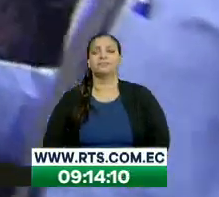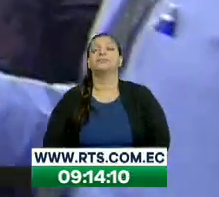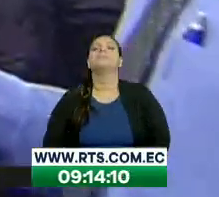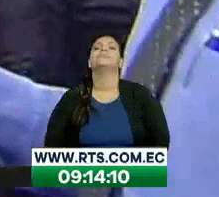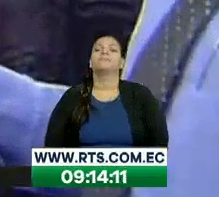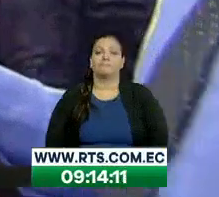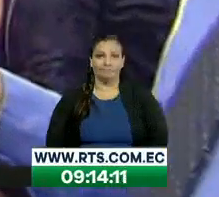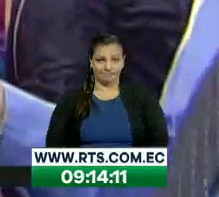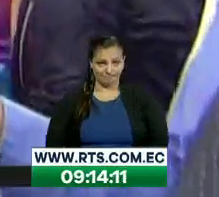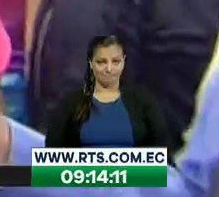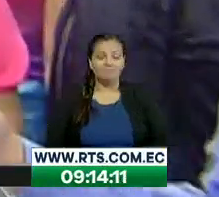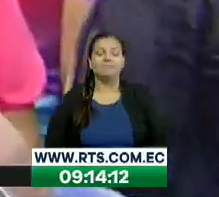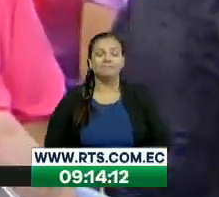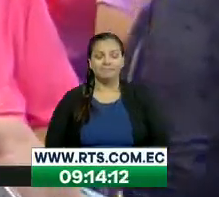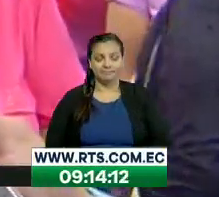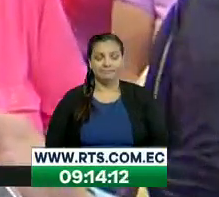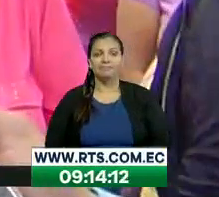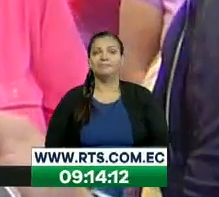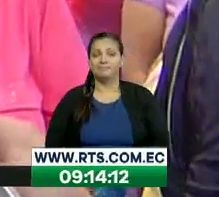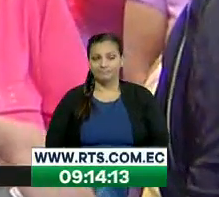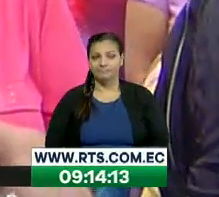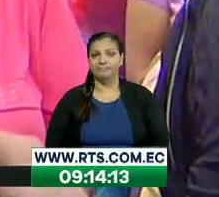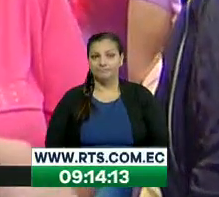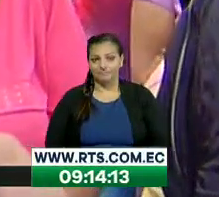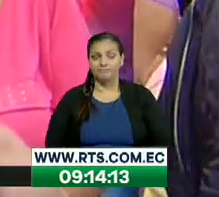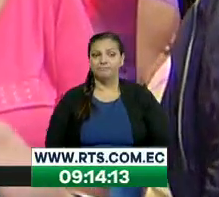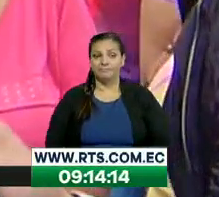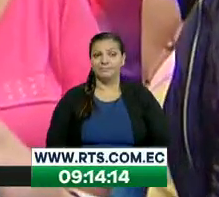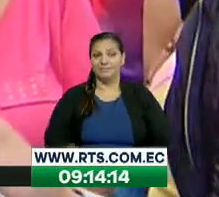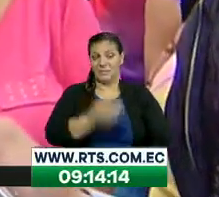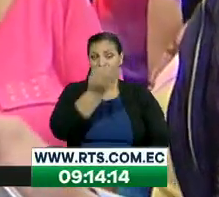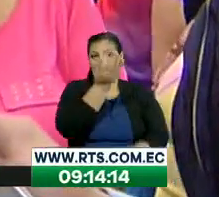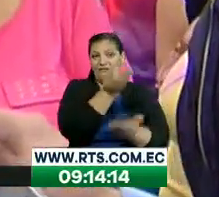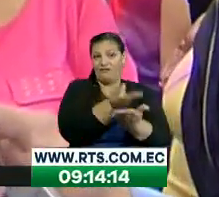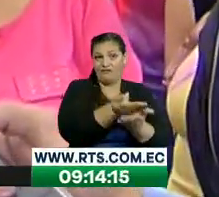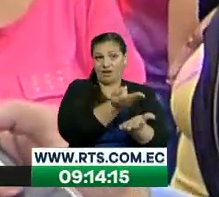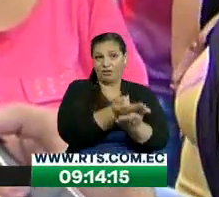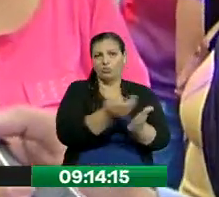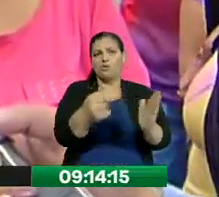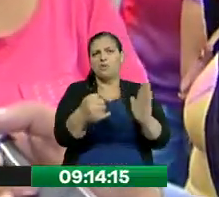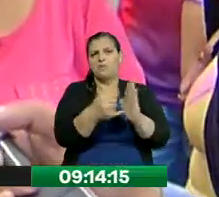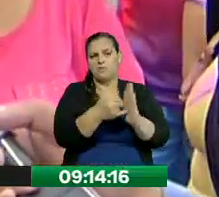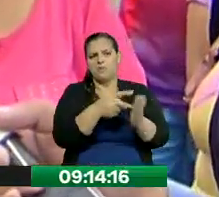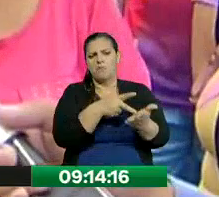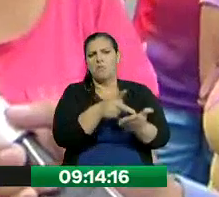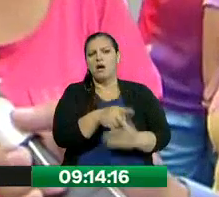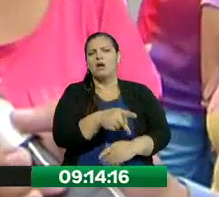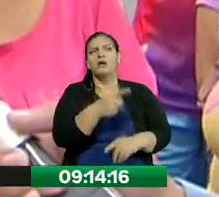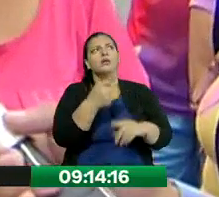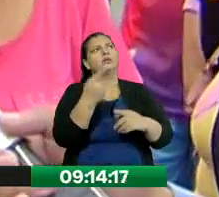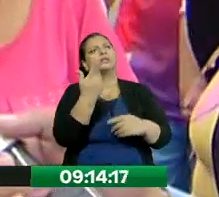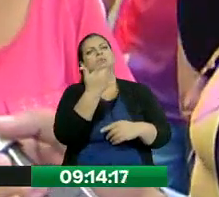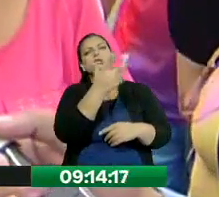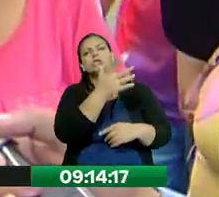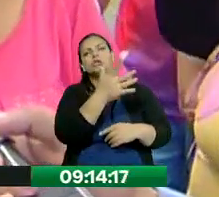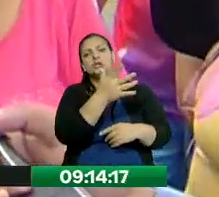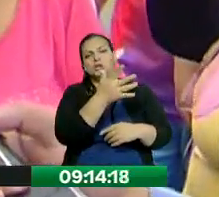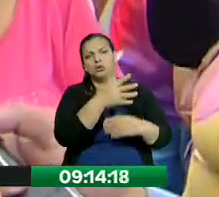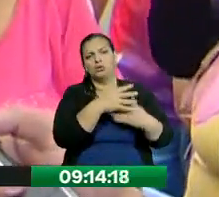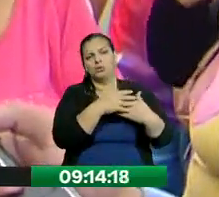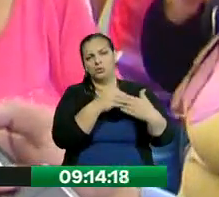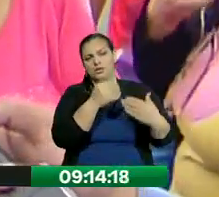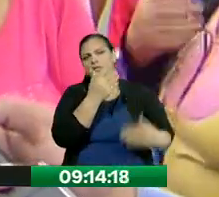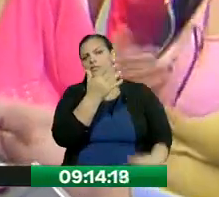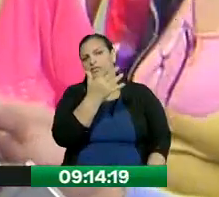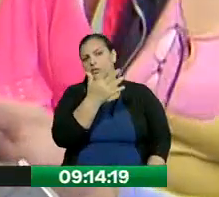tanque y sin embargo nosotros estamos pagando $5 al mes, ¿sí? Entonces nosotros estaríamos cubriendo más de $20 en el